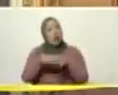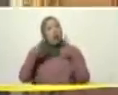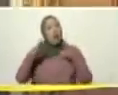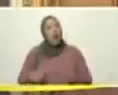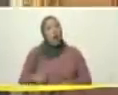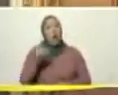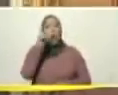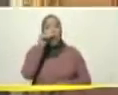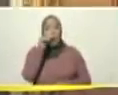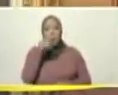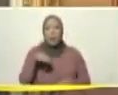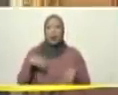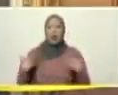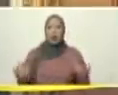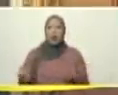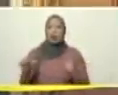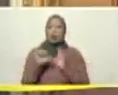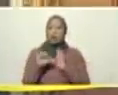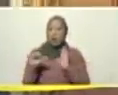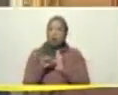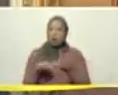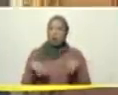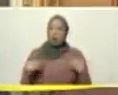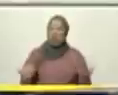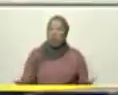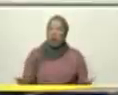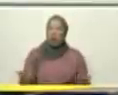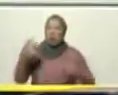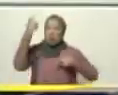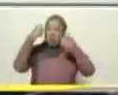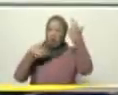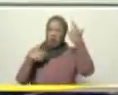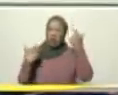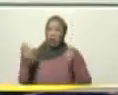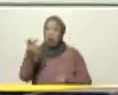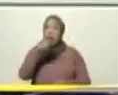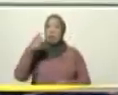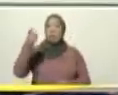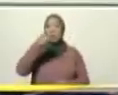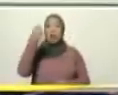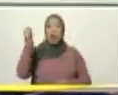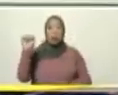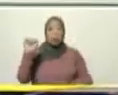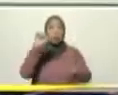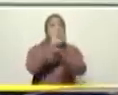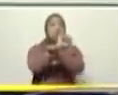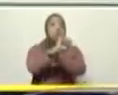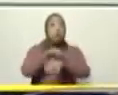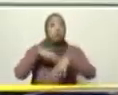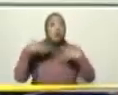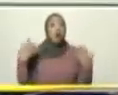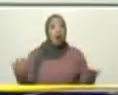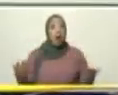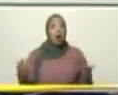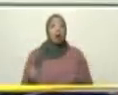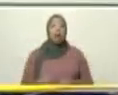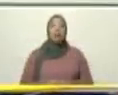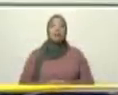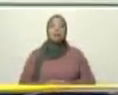forma de rescatar lo que nos pretenden arrebatar: irnos para la calle.